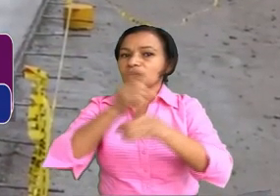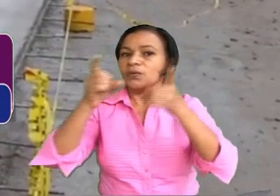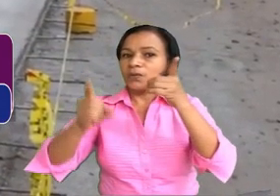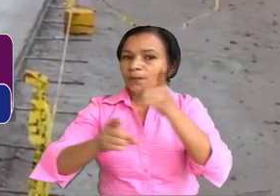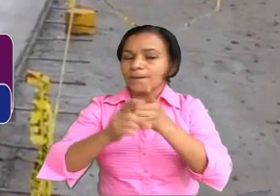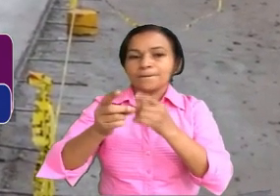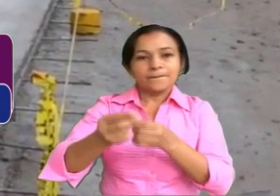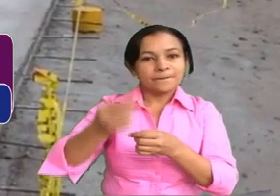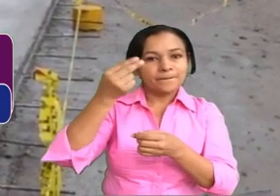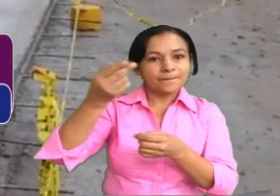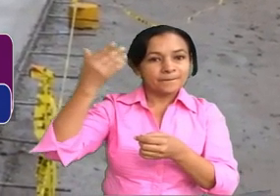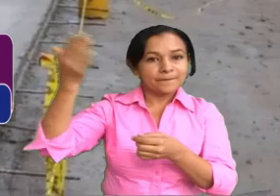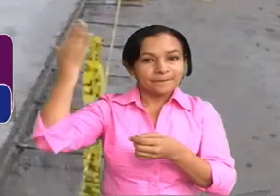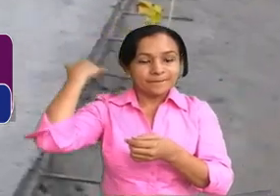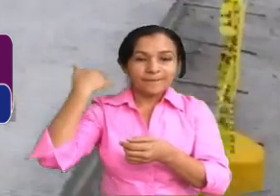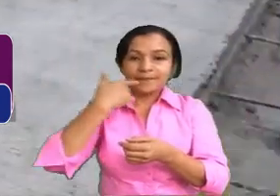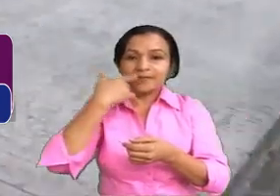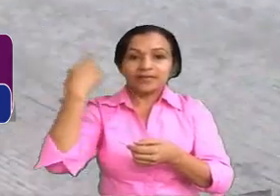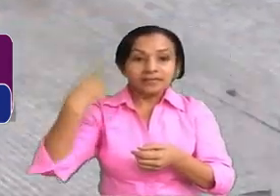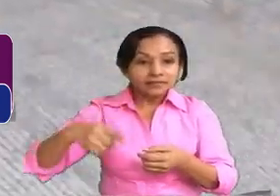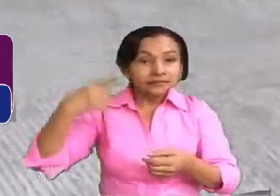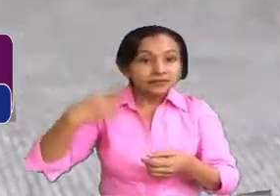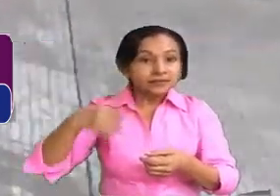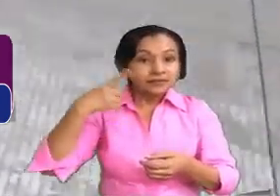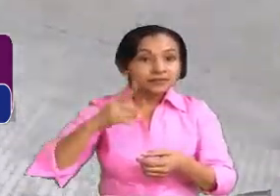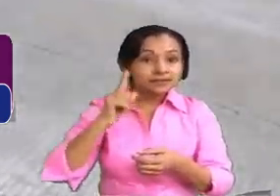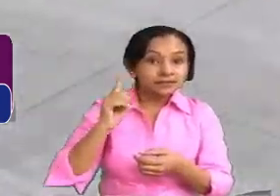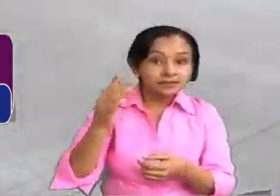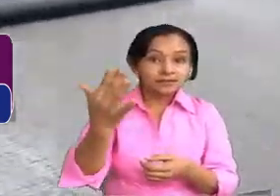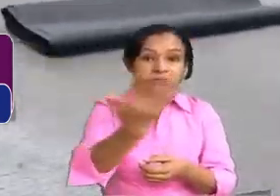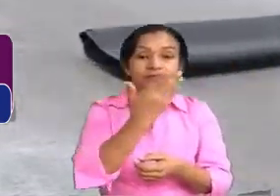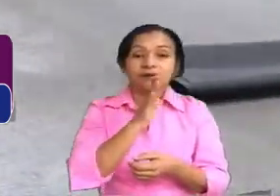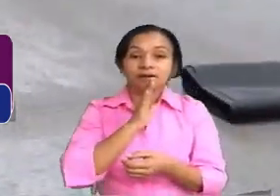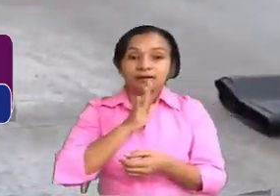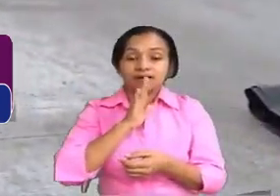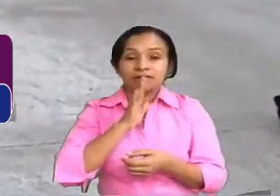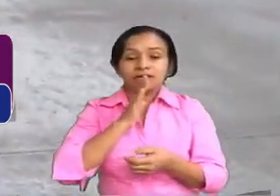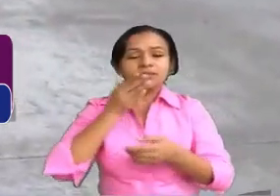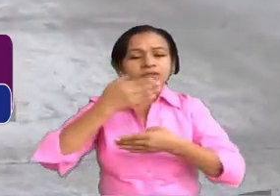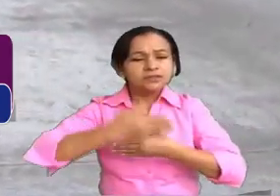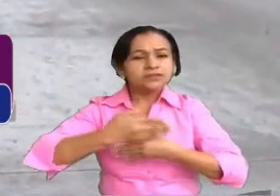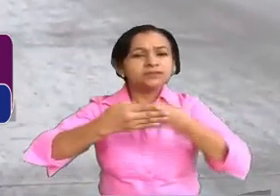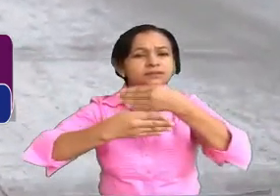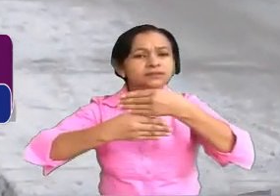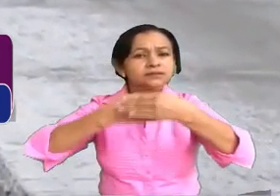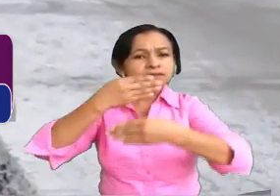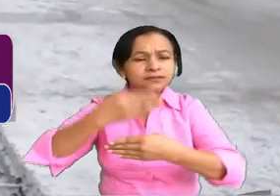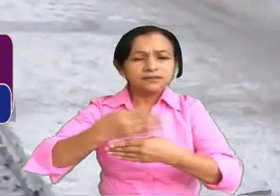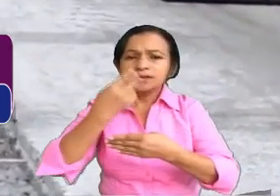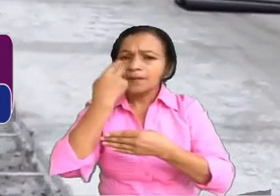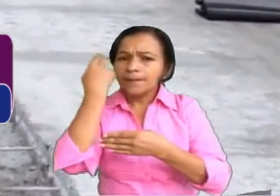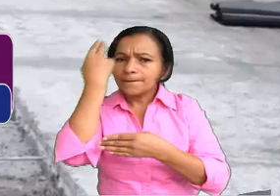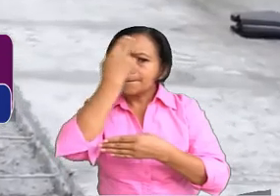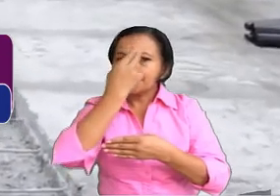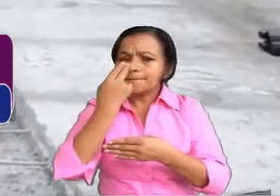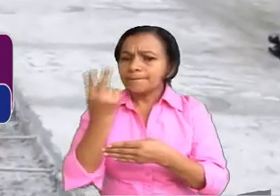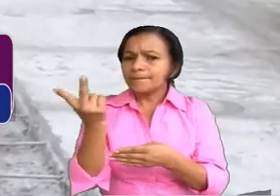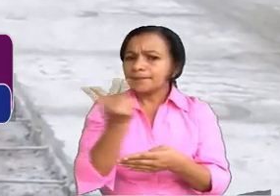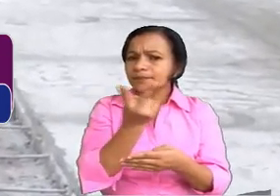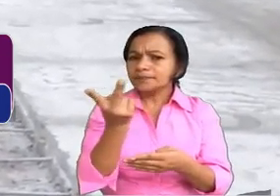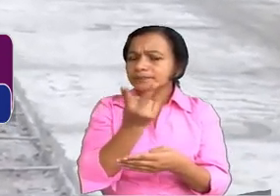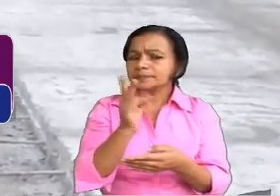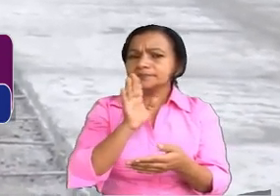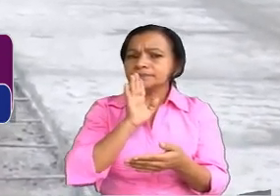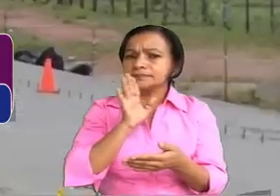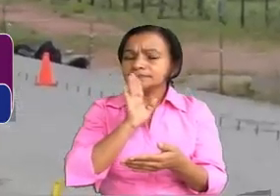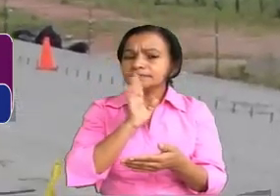pero también un proceso de restitución de derechos integrales. Cuando hablamos de infraestructura, y quiero hacer la pregunta y dejarla para ambos, hablamos